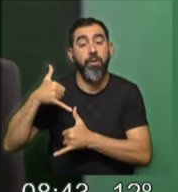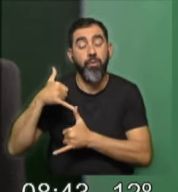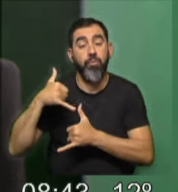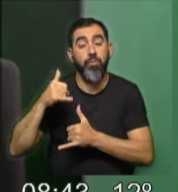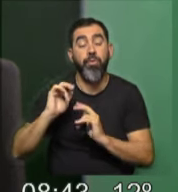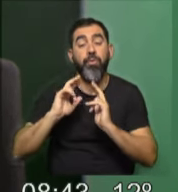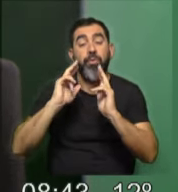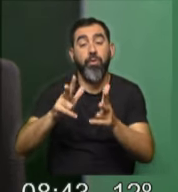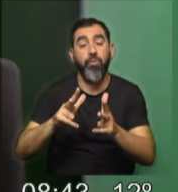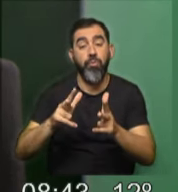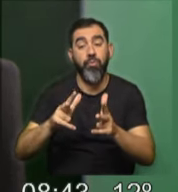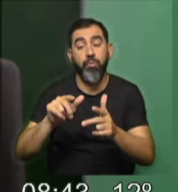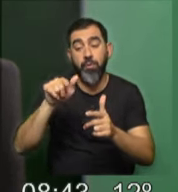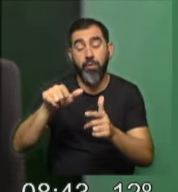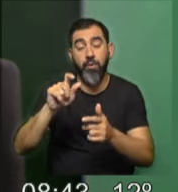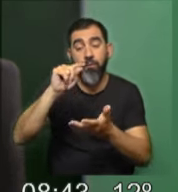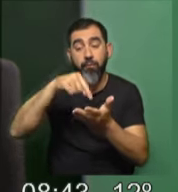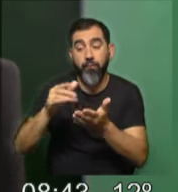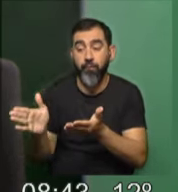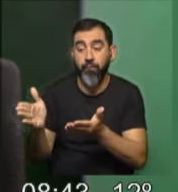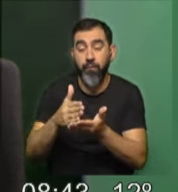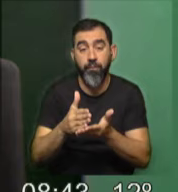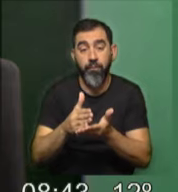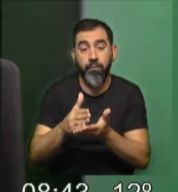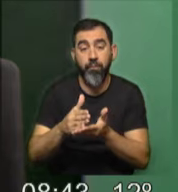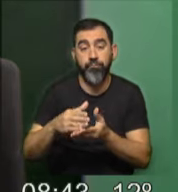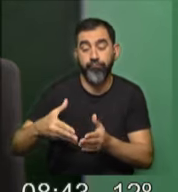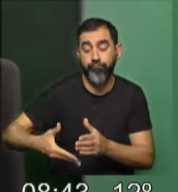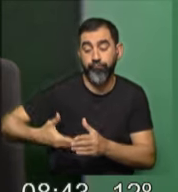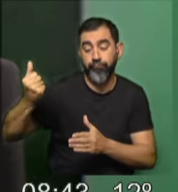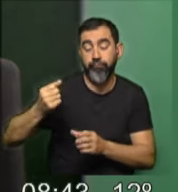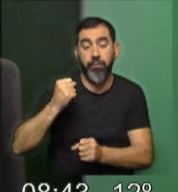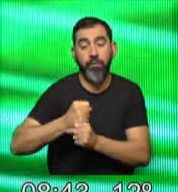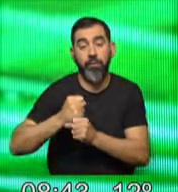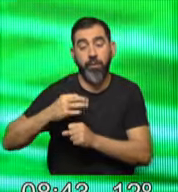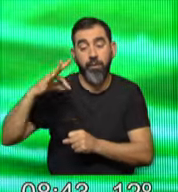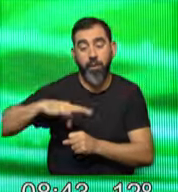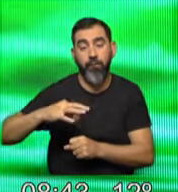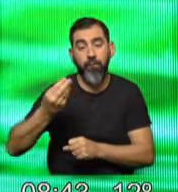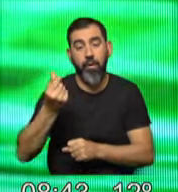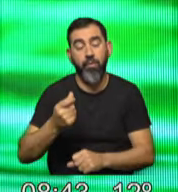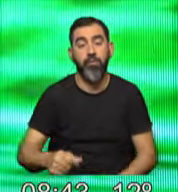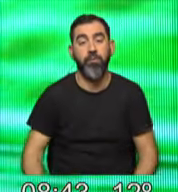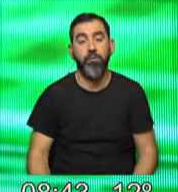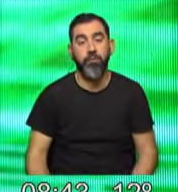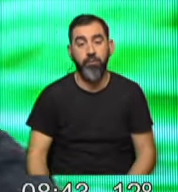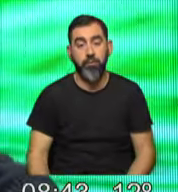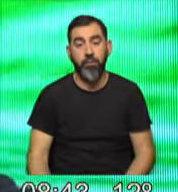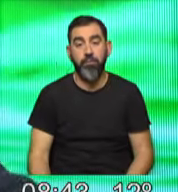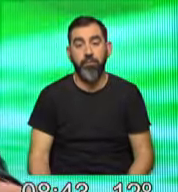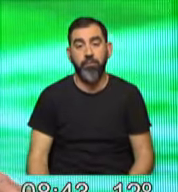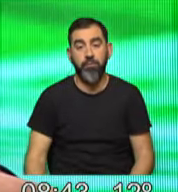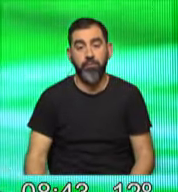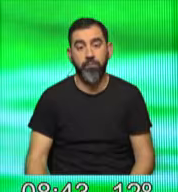García dijo que con esta recolección de firmas se le mete la mano el bolsillo de los trabajadores eso es un